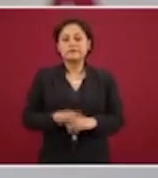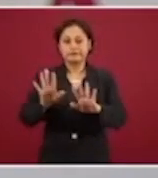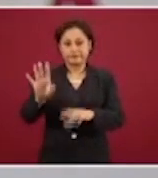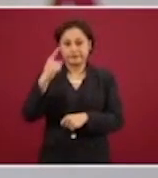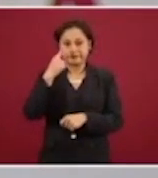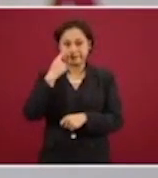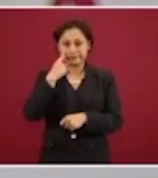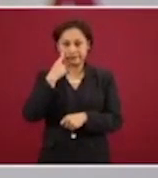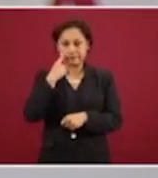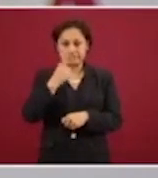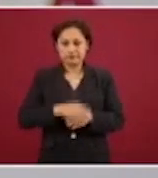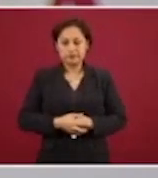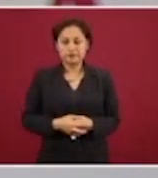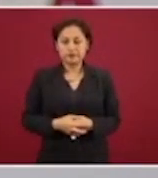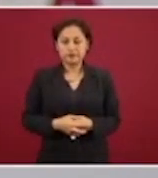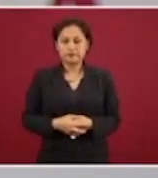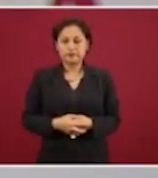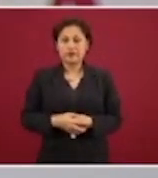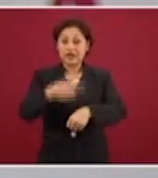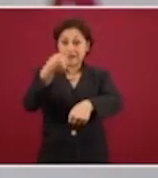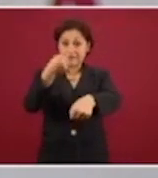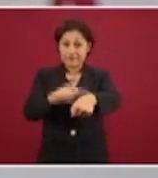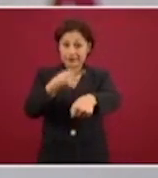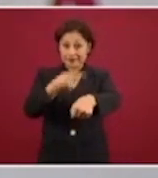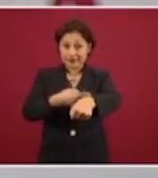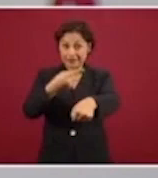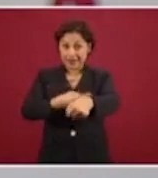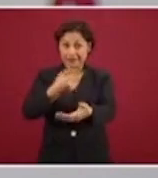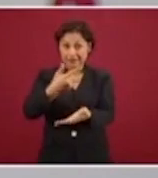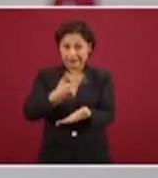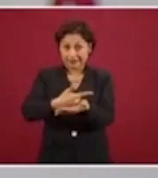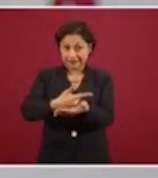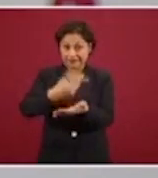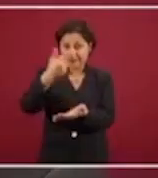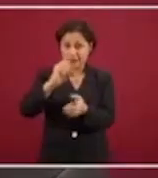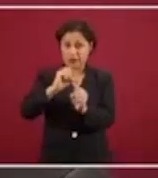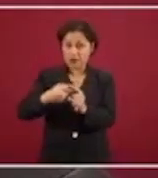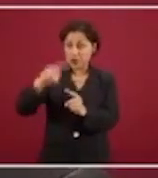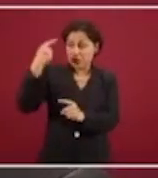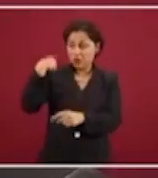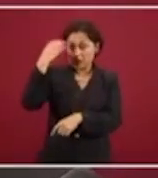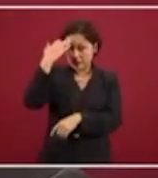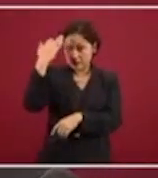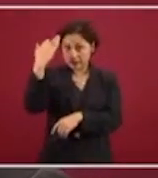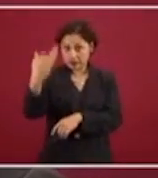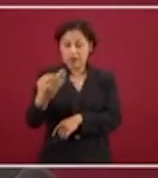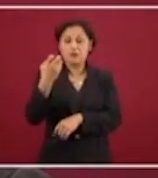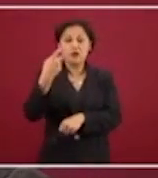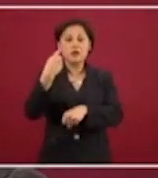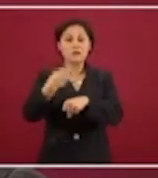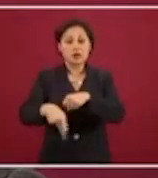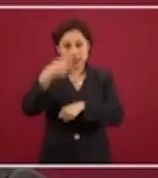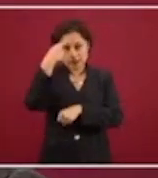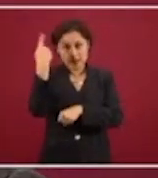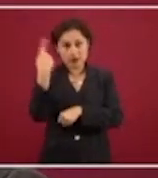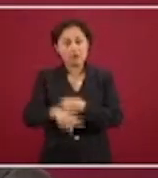Existen muchos mecanismos por los que estas enfermedades crónicas contribuyen al riesgo de complicaciones. En algunos casos, pondré